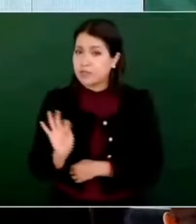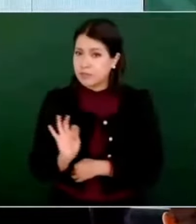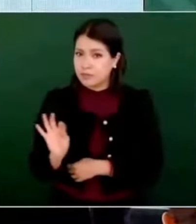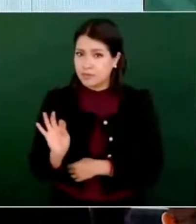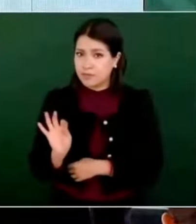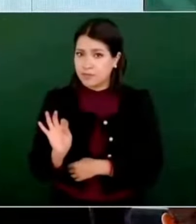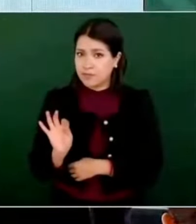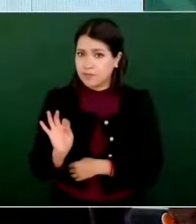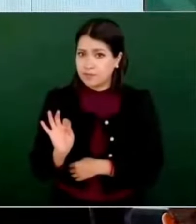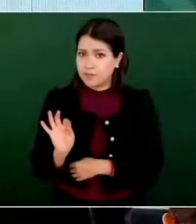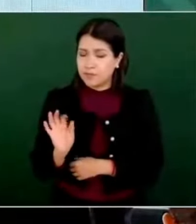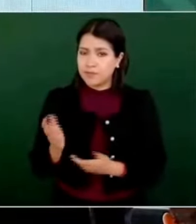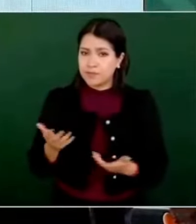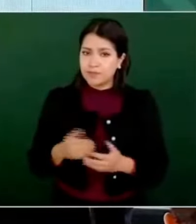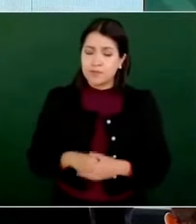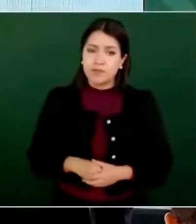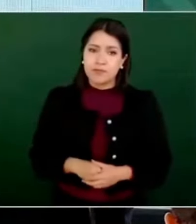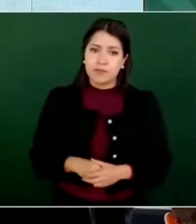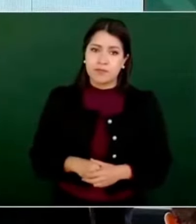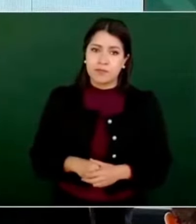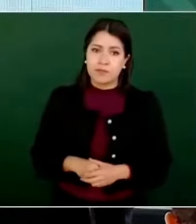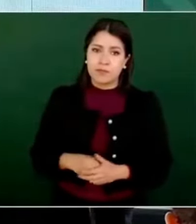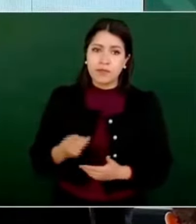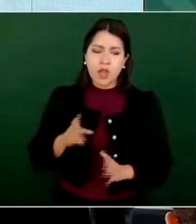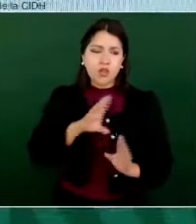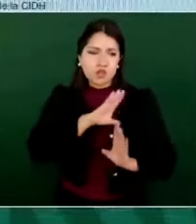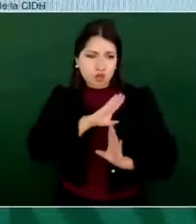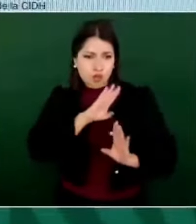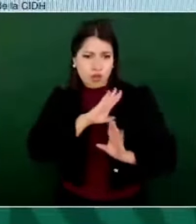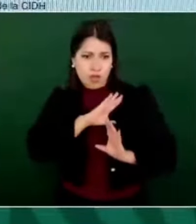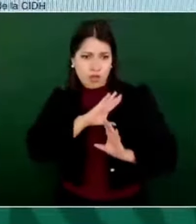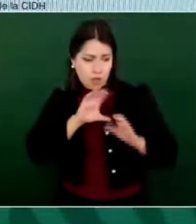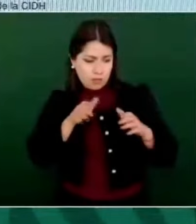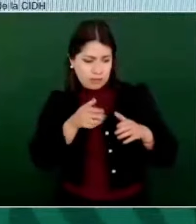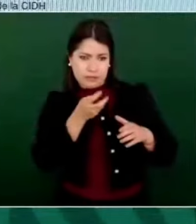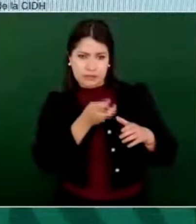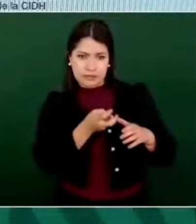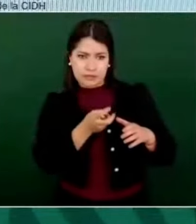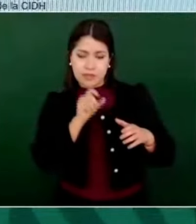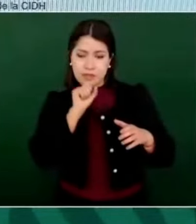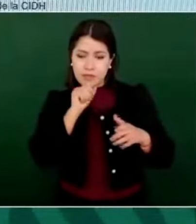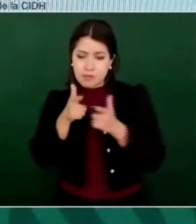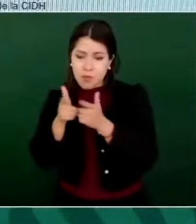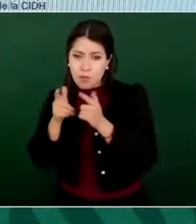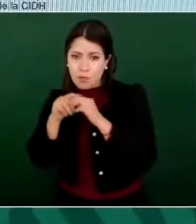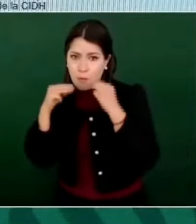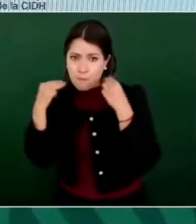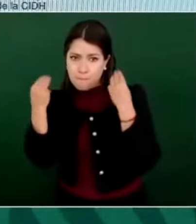vínculos entre estos soldados y la delincuencia